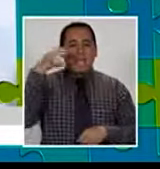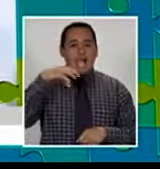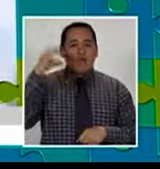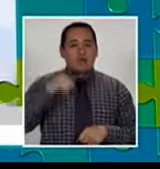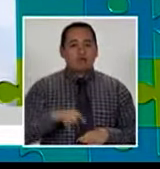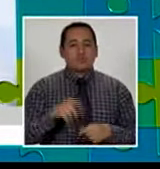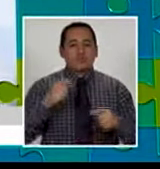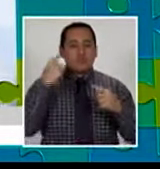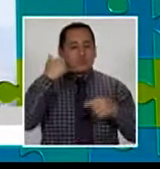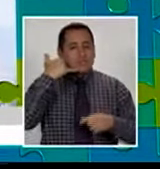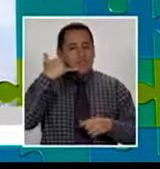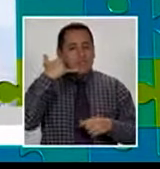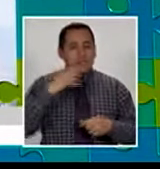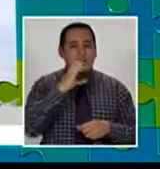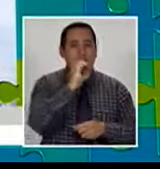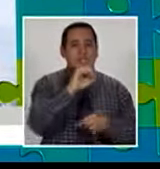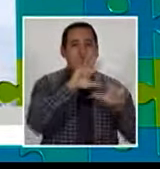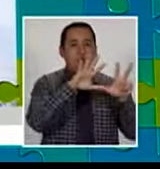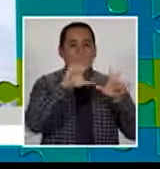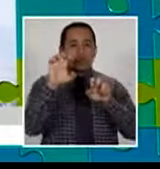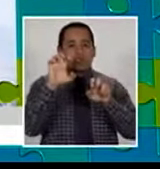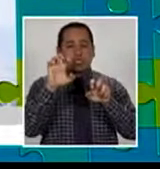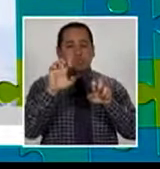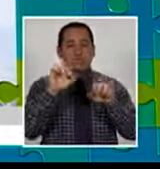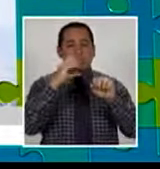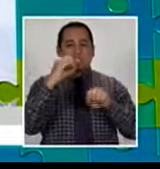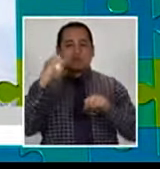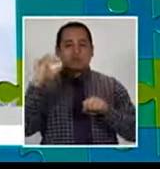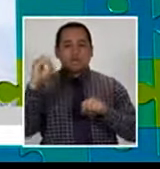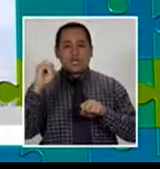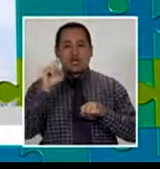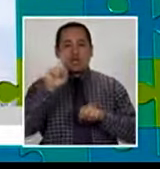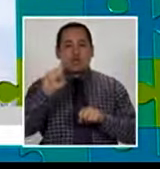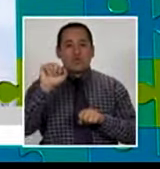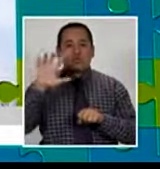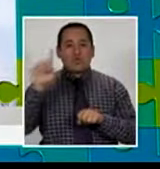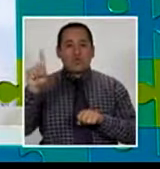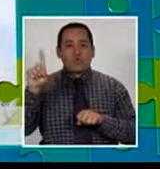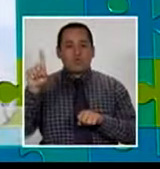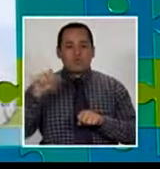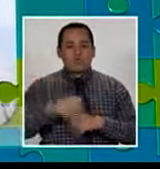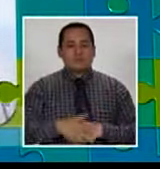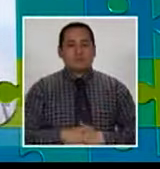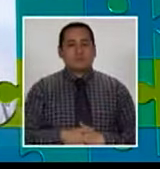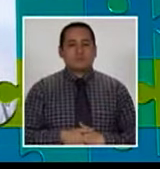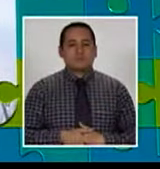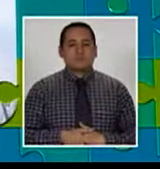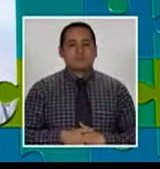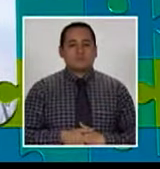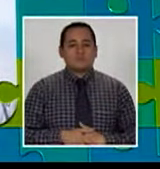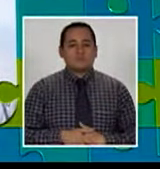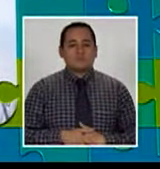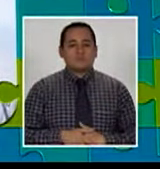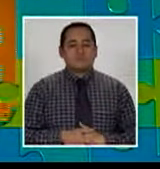a partir de agosto la línea gratuita 0800 00151.